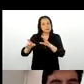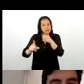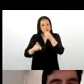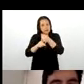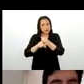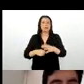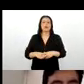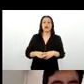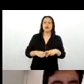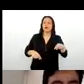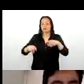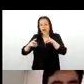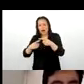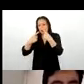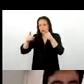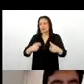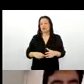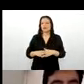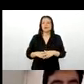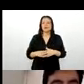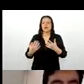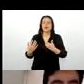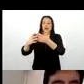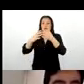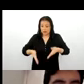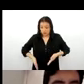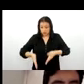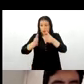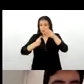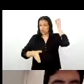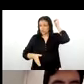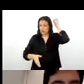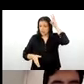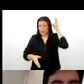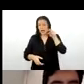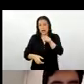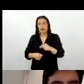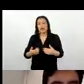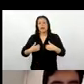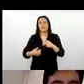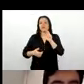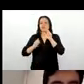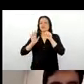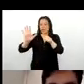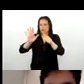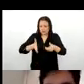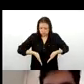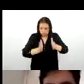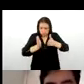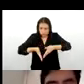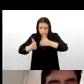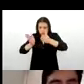de trekking, ¿no? En la red de caminos incas, hay seis rutas turísticas dentro